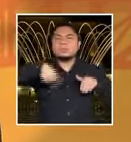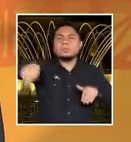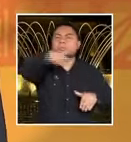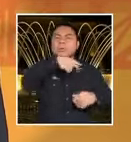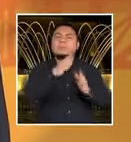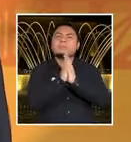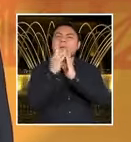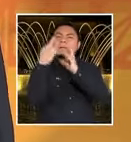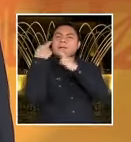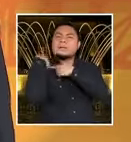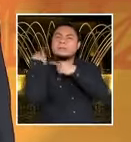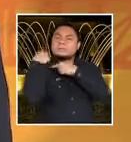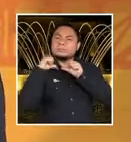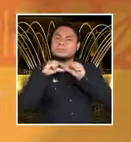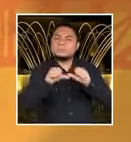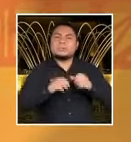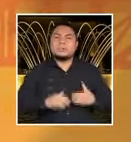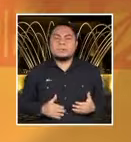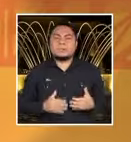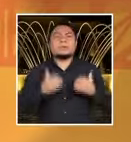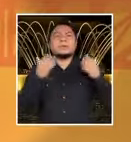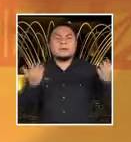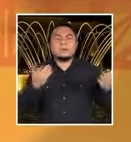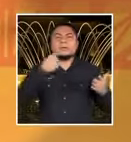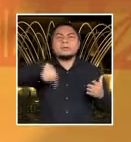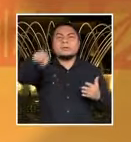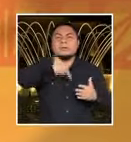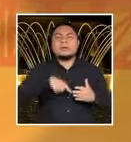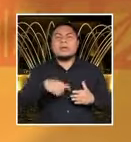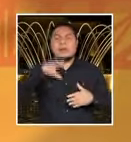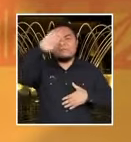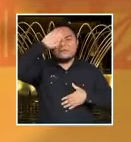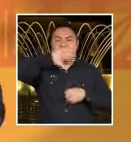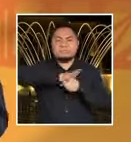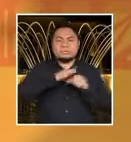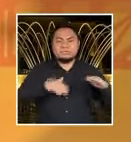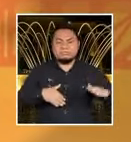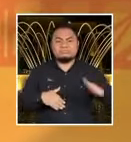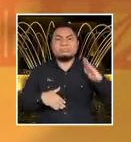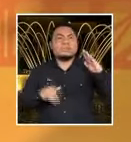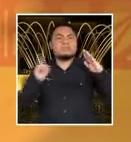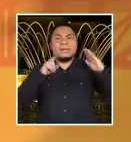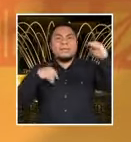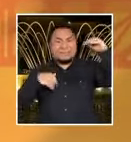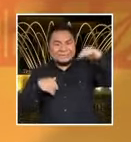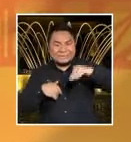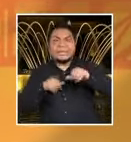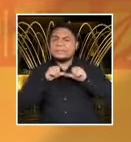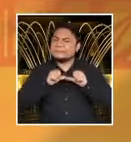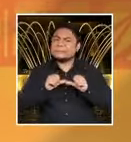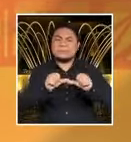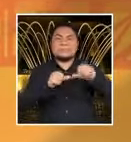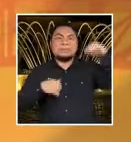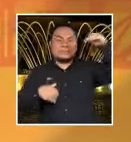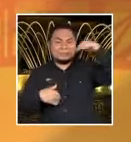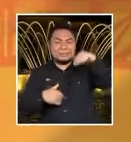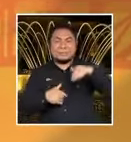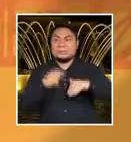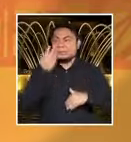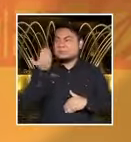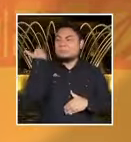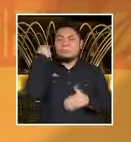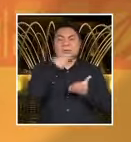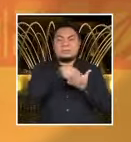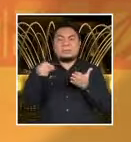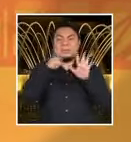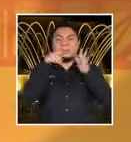responsabilidad para que la curva de contagios siga disminuyendo como lo viene haciendo en las